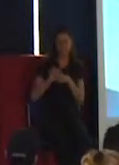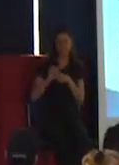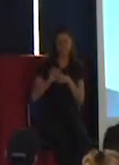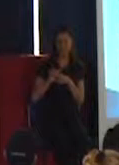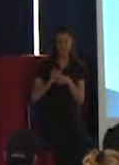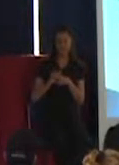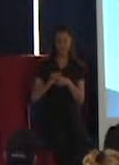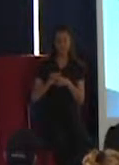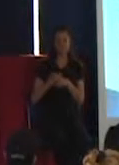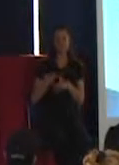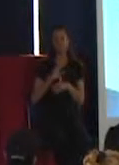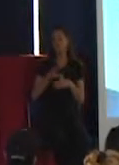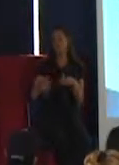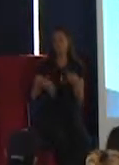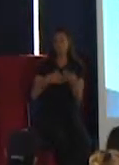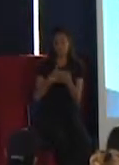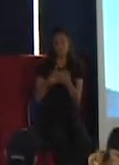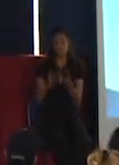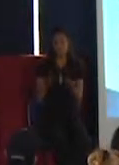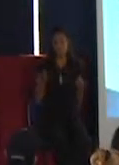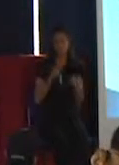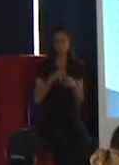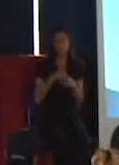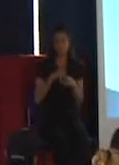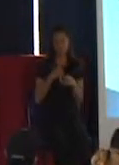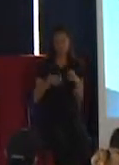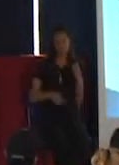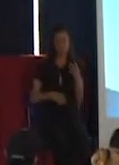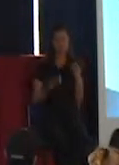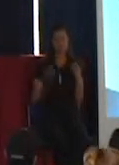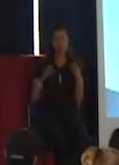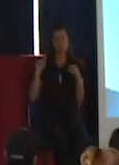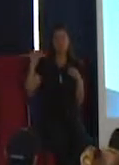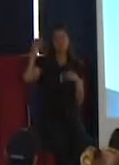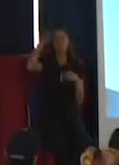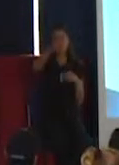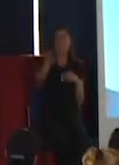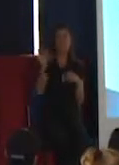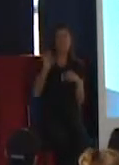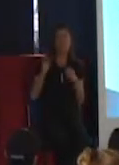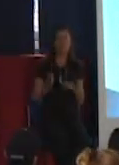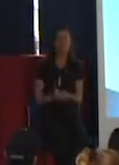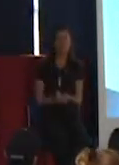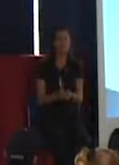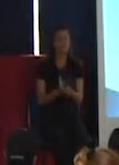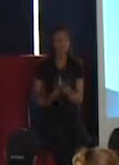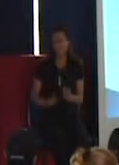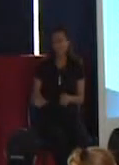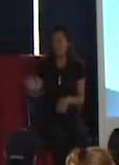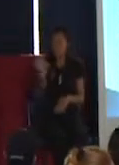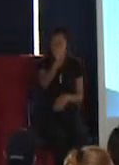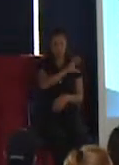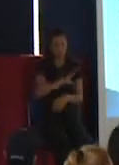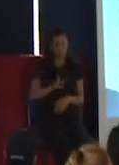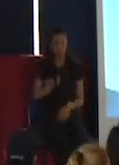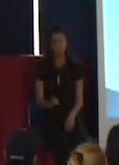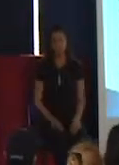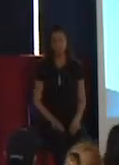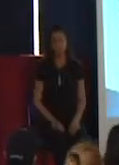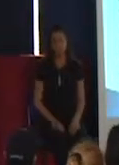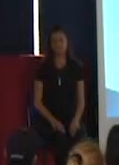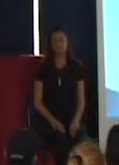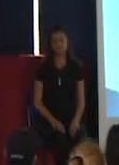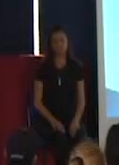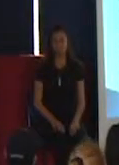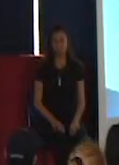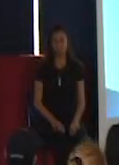terrestres, aéreos, marítimos, todos estos medios de transporte entran,